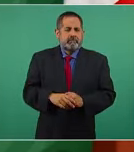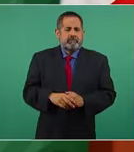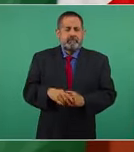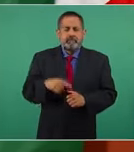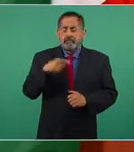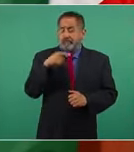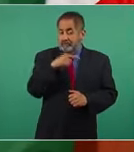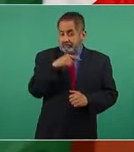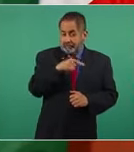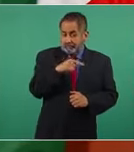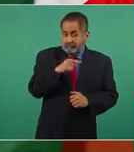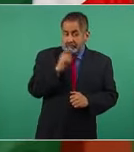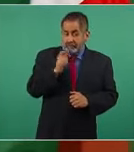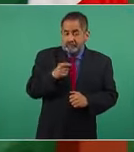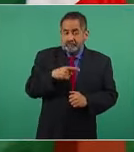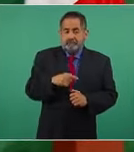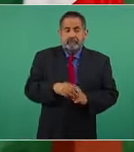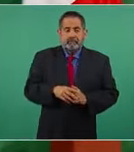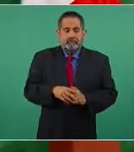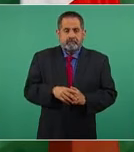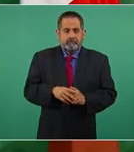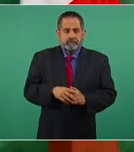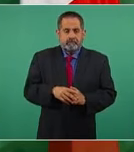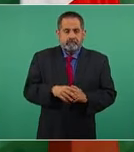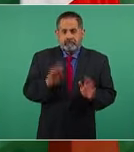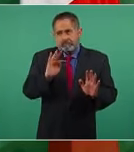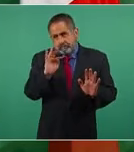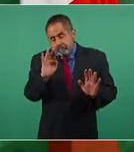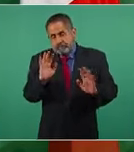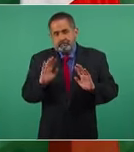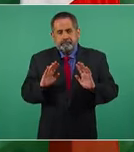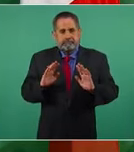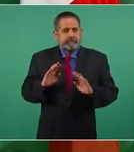Él sacó, pero puede ser que